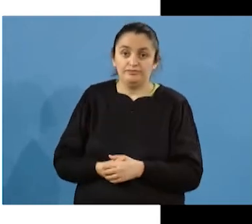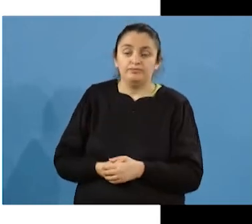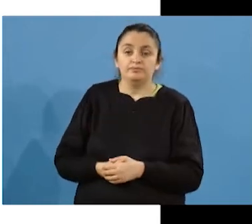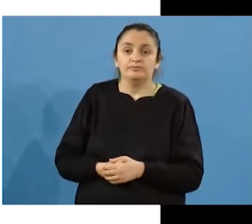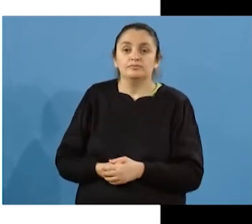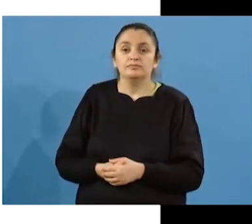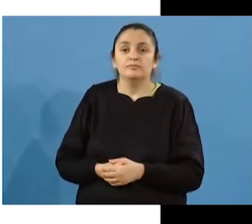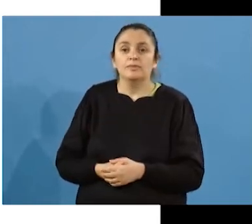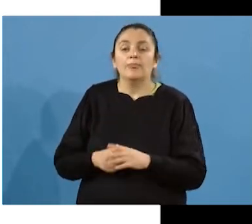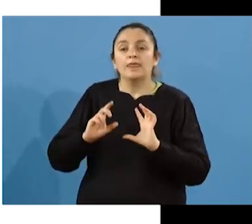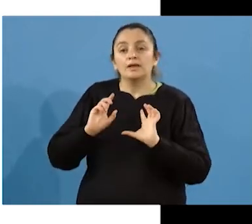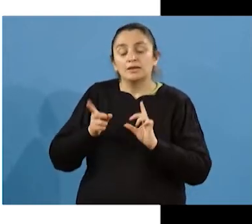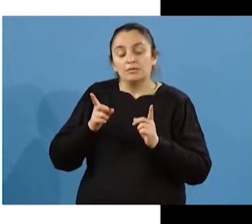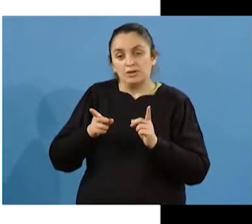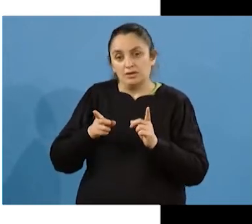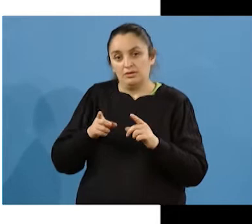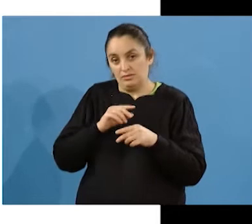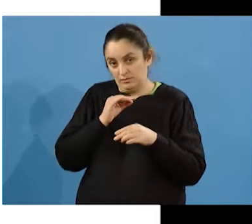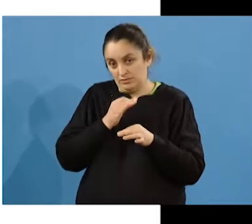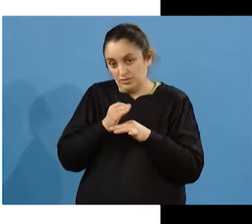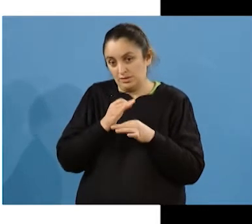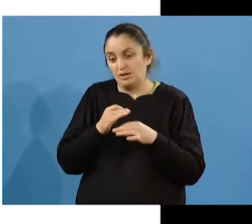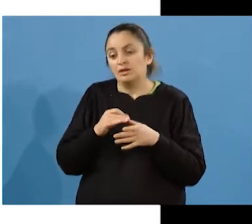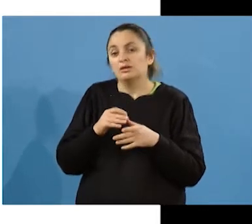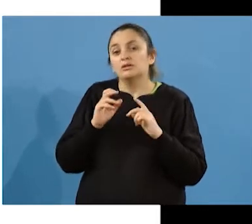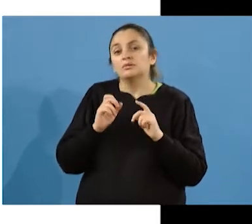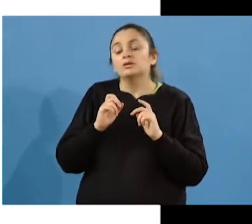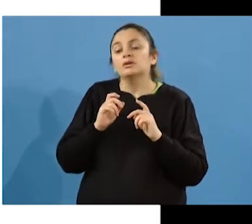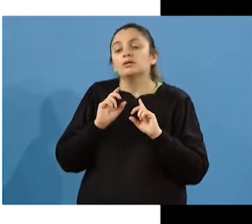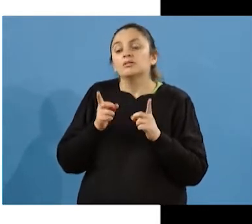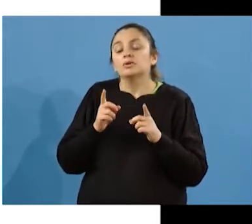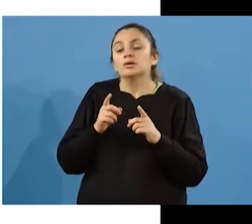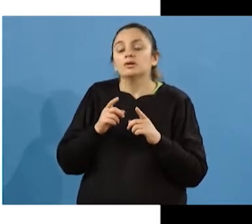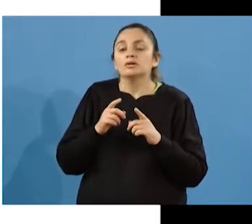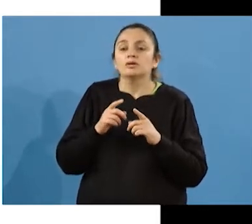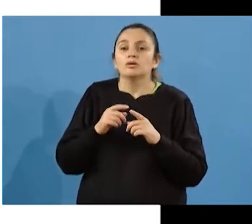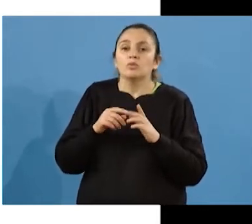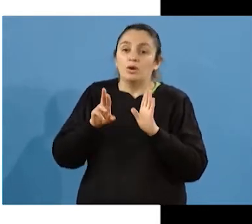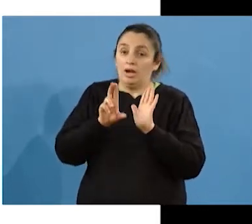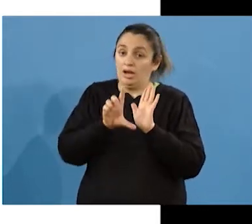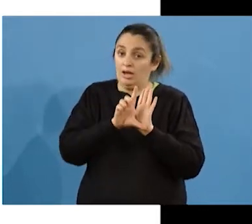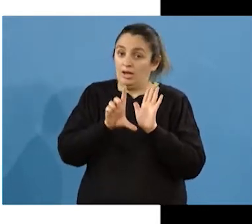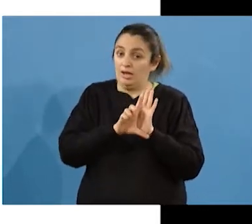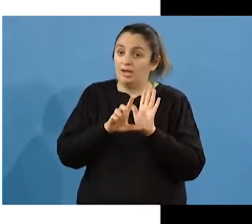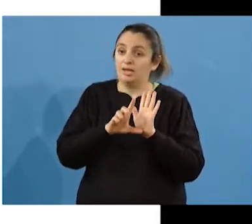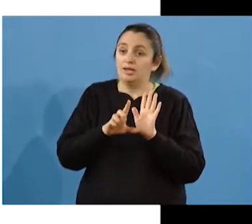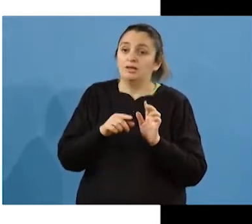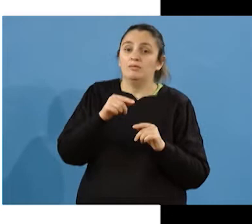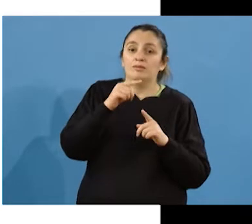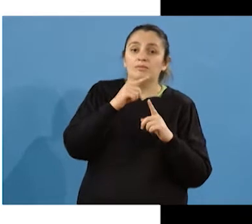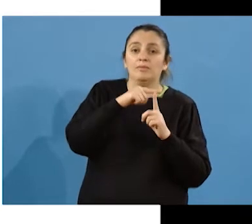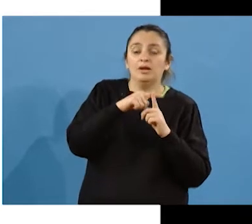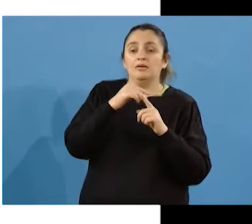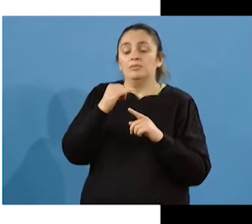habíamos hablado y habíamos llegado a una regla de los signos de la potenciación pero concluimos